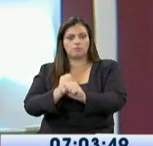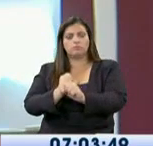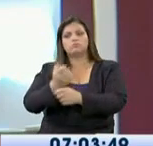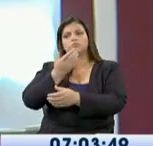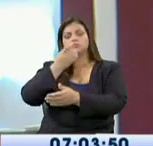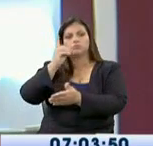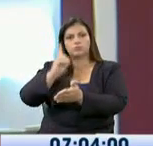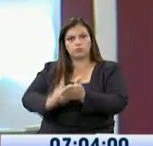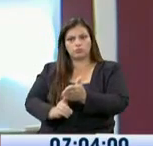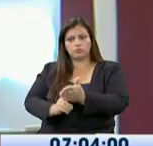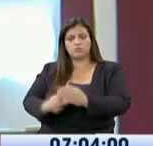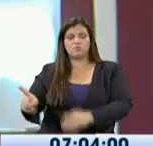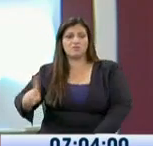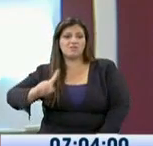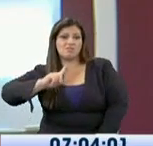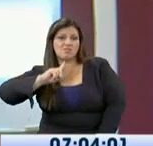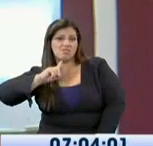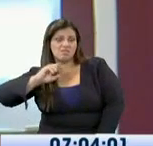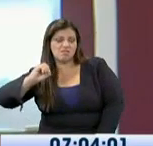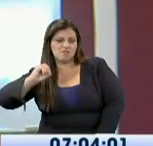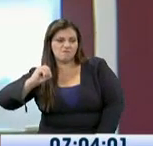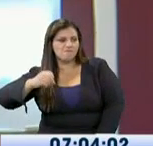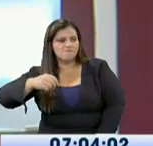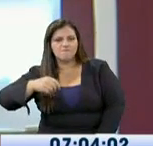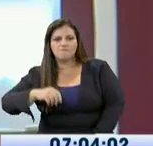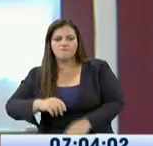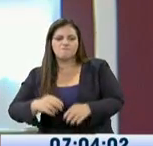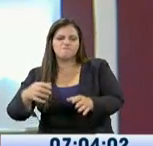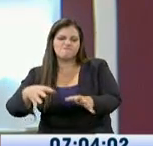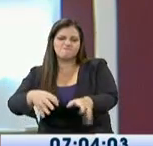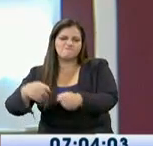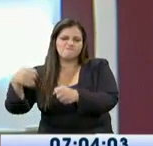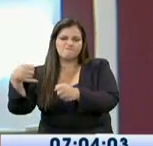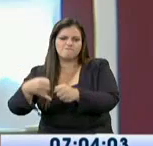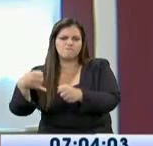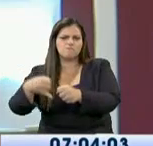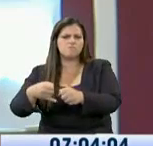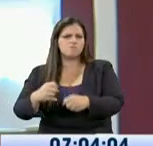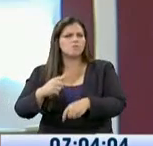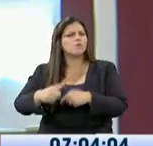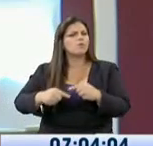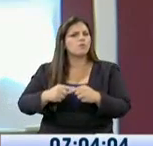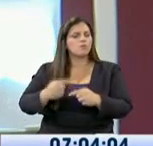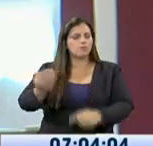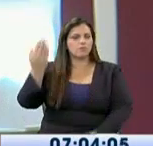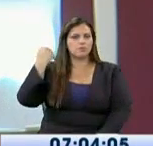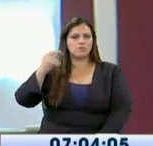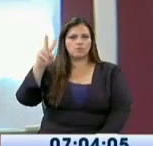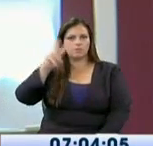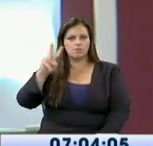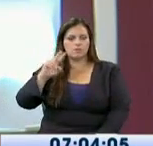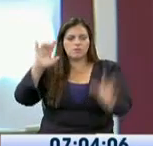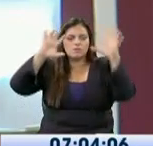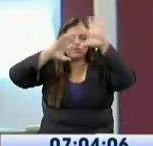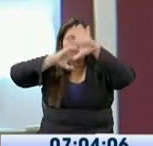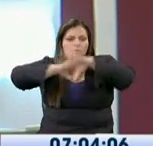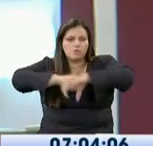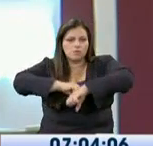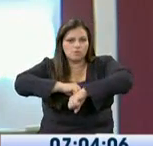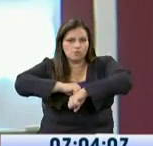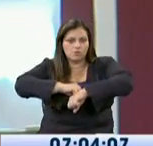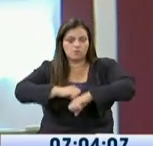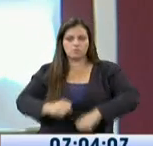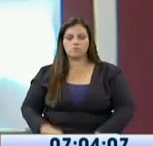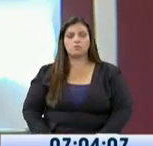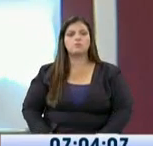el tío. El hecho podría haber ocurrido pasado la medianoche del viernes, mientras que el supuesto